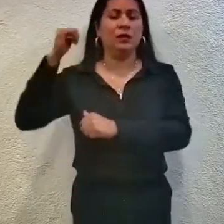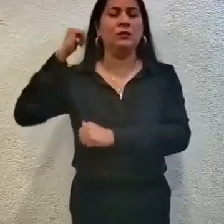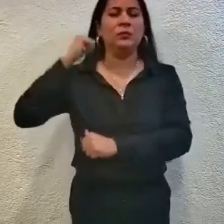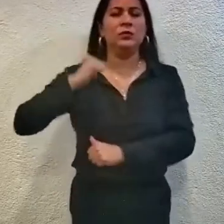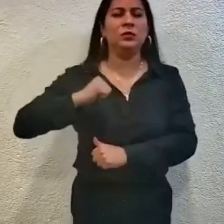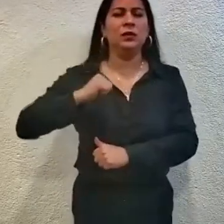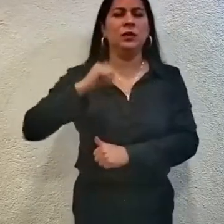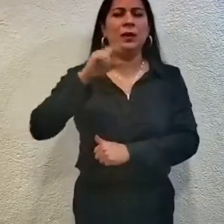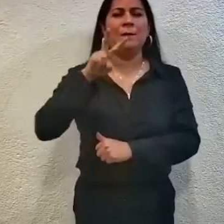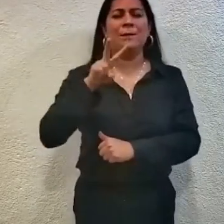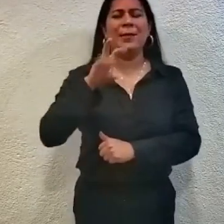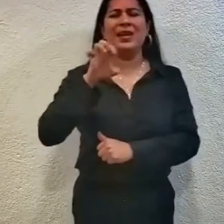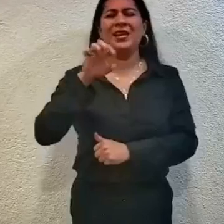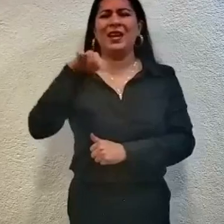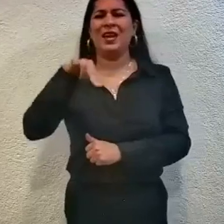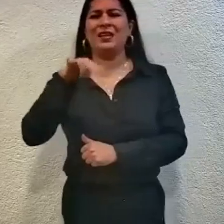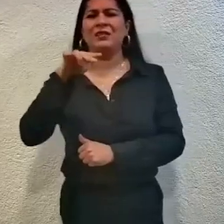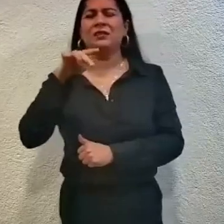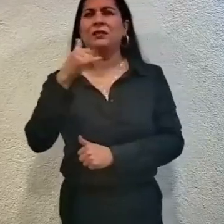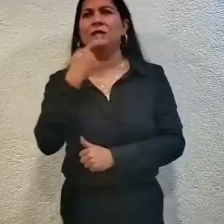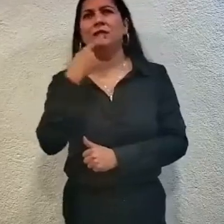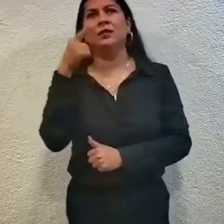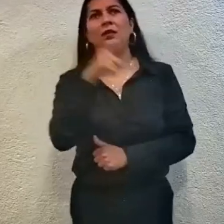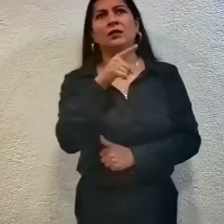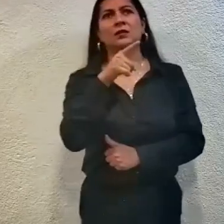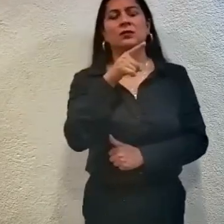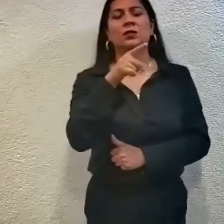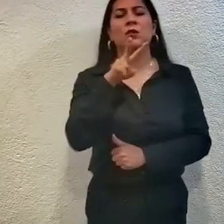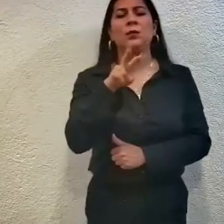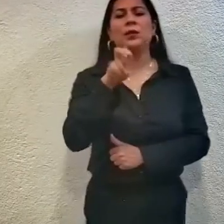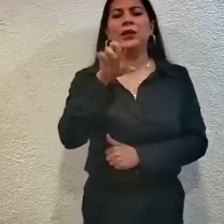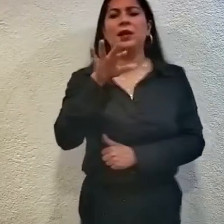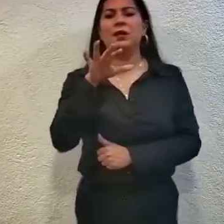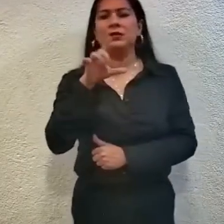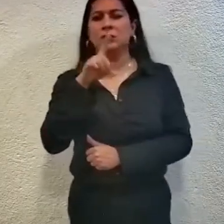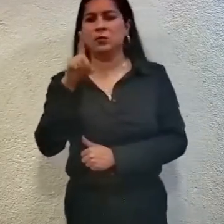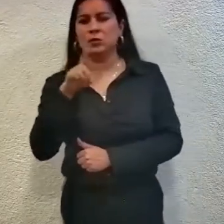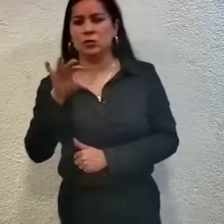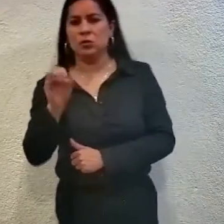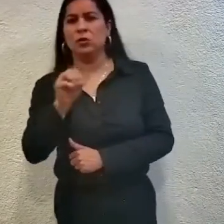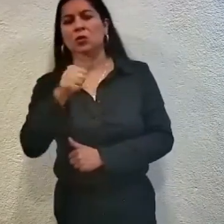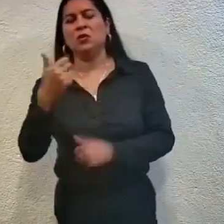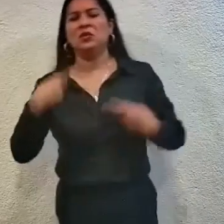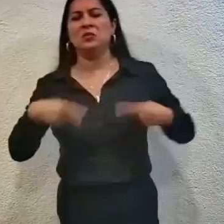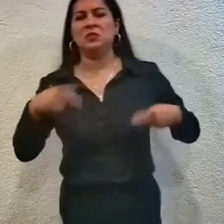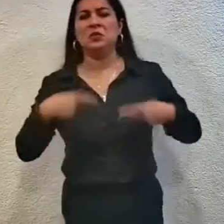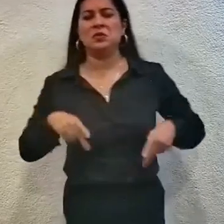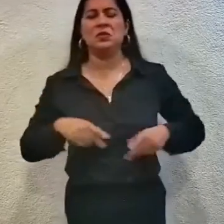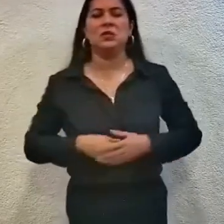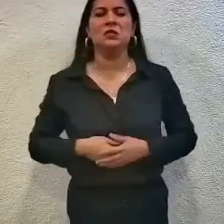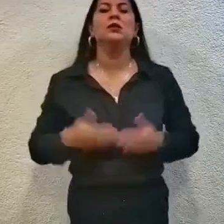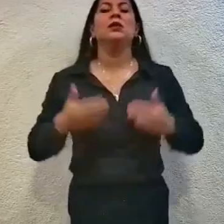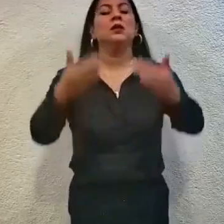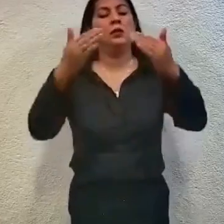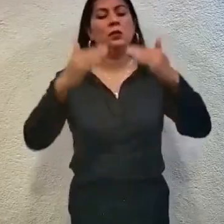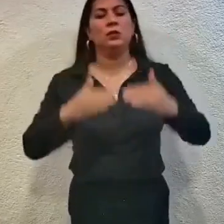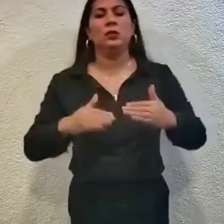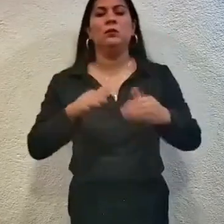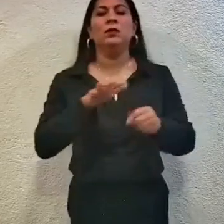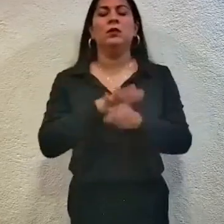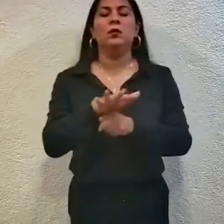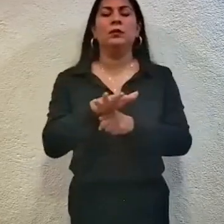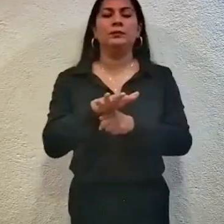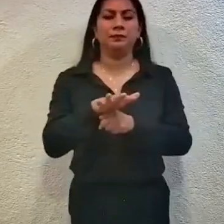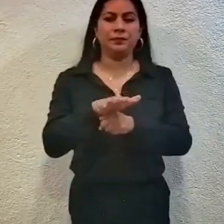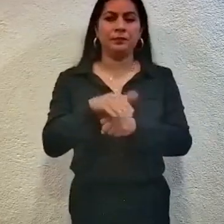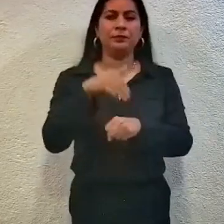responsable es el denunciado es Venancio Díaz Arroyo y otras personas. El siguiente asunto es el